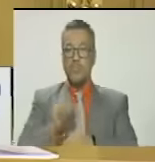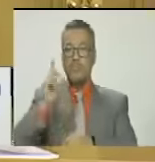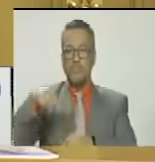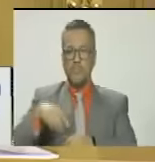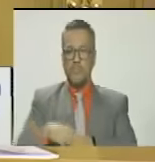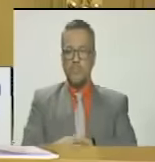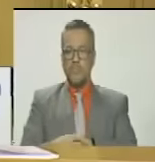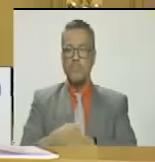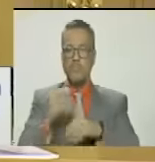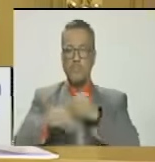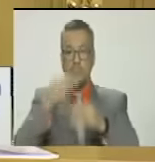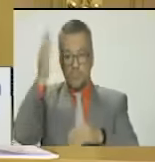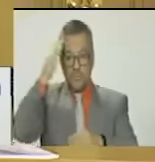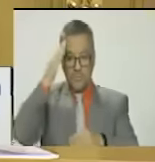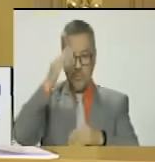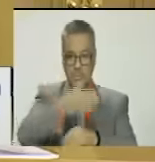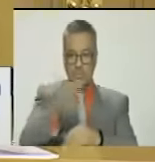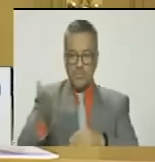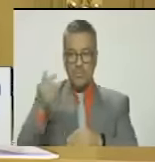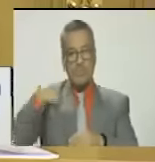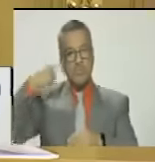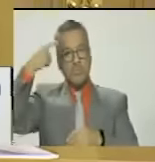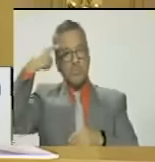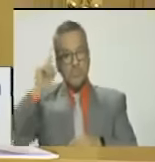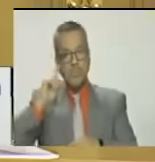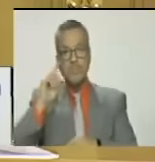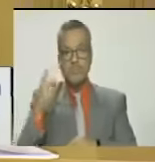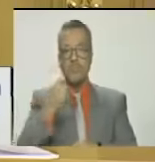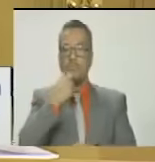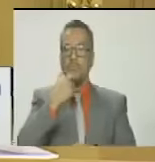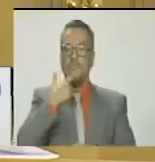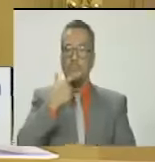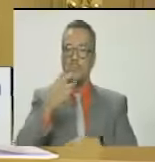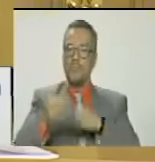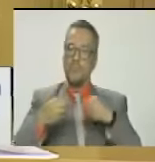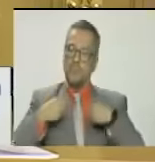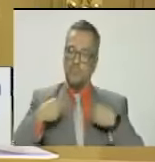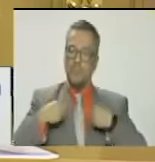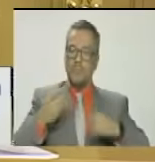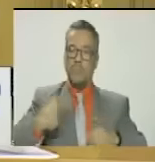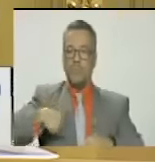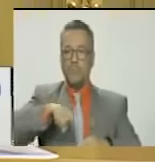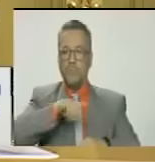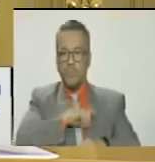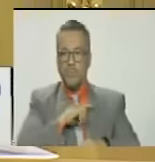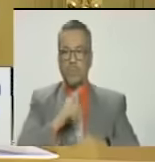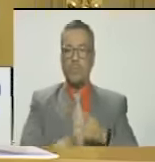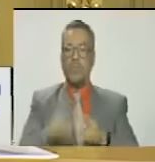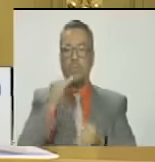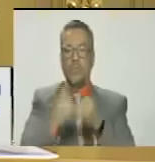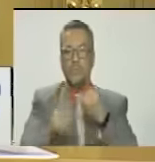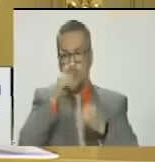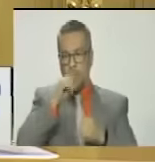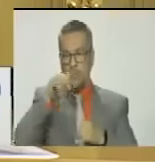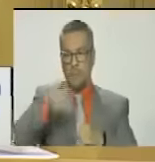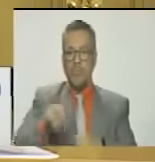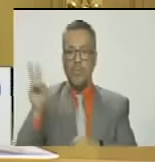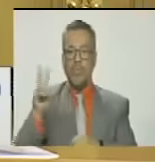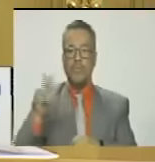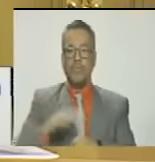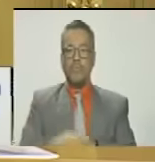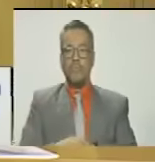además, hacer un reconocimiento por quizás una de las etapas más bonitas que hemos vivido en estos últimos años en Venezuela,